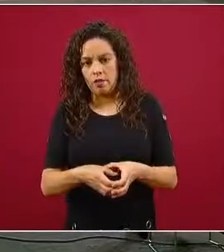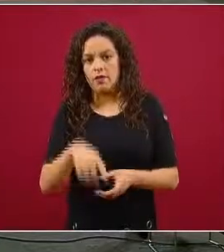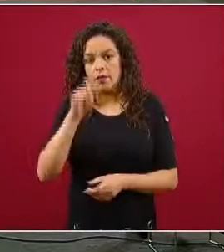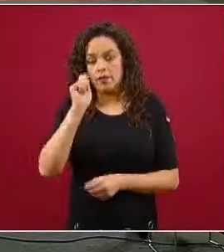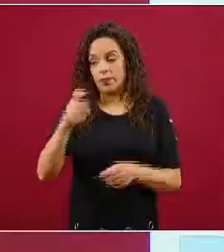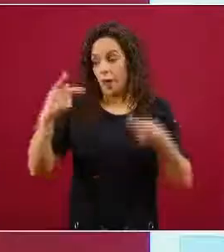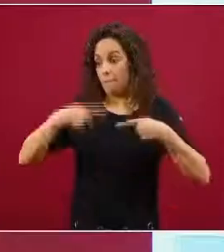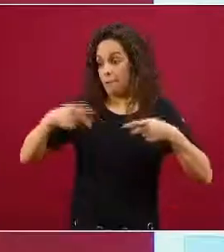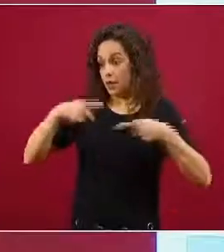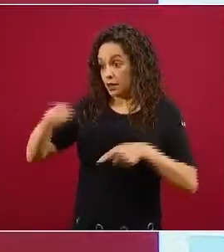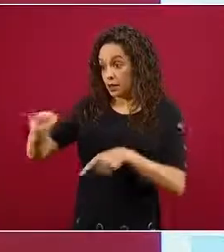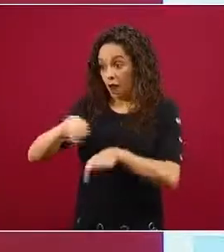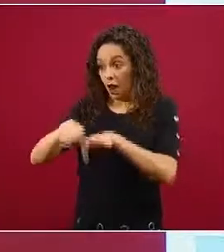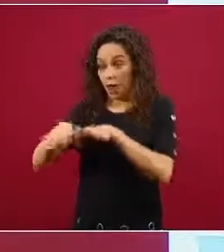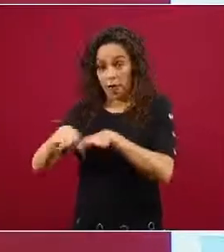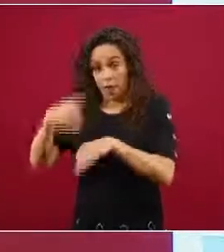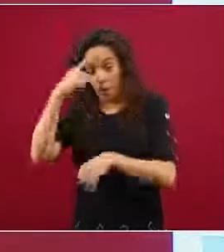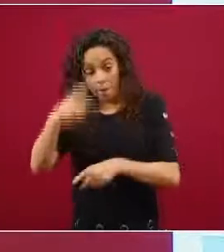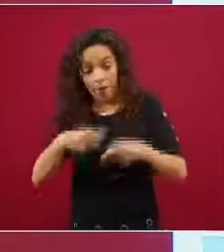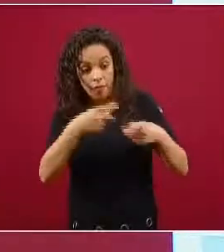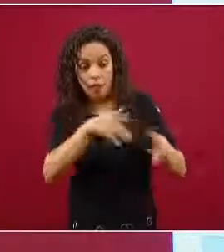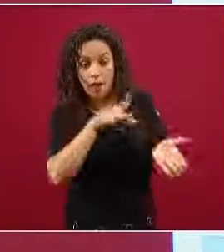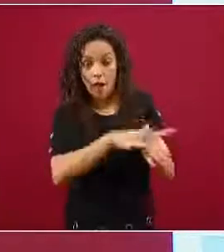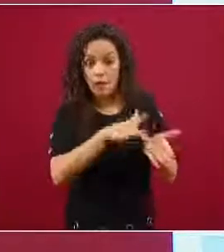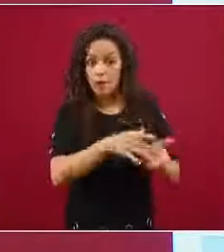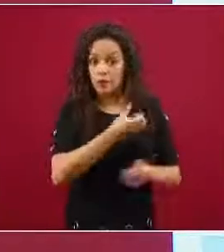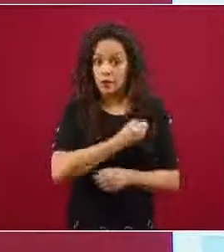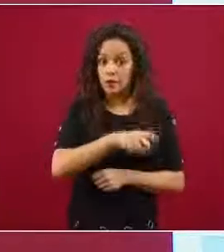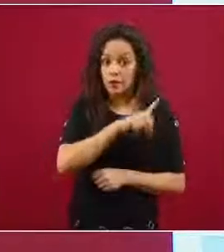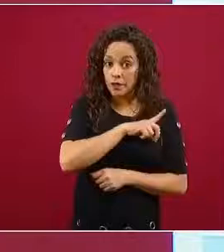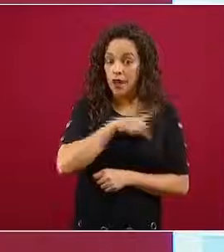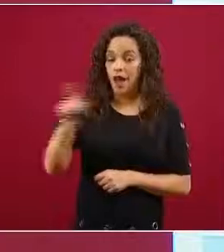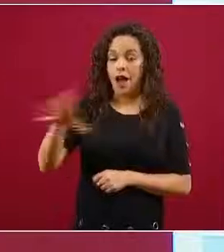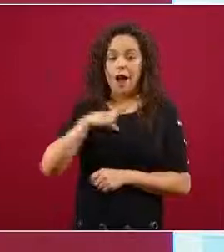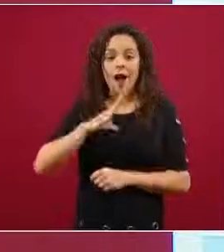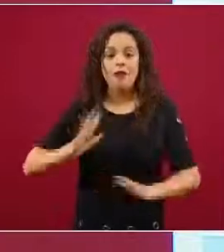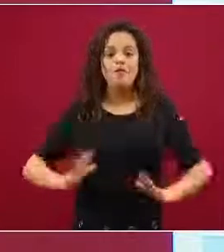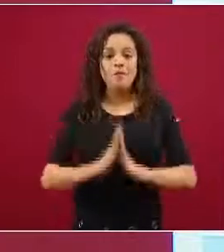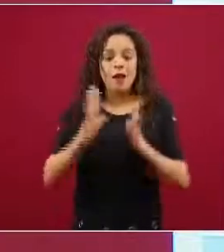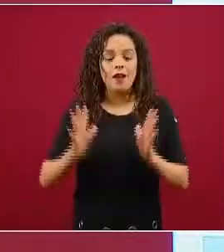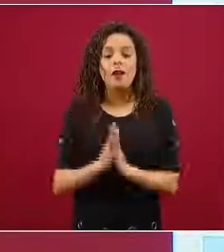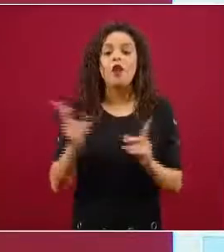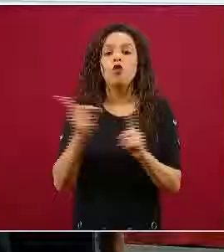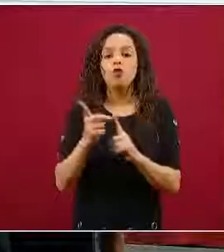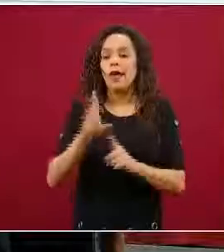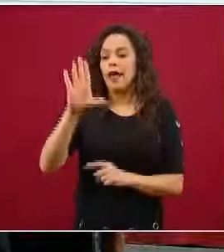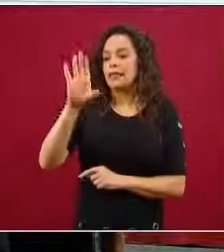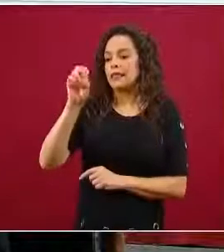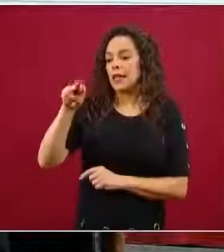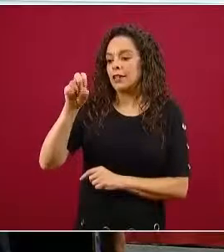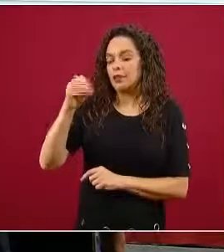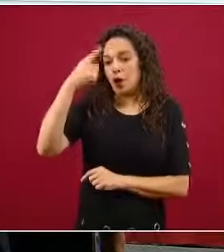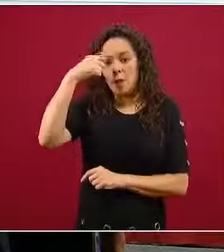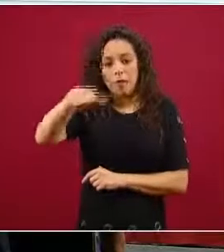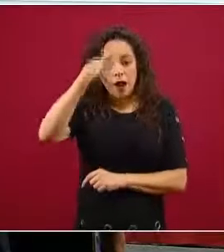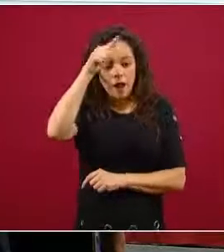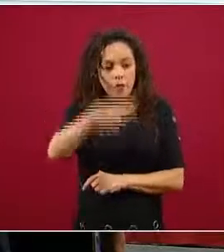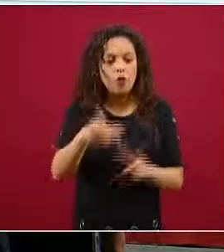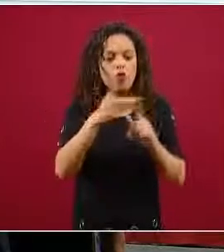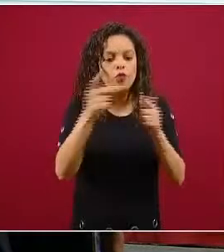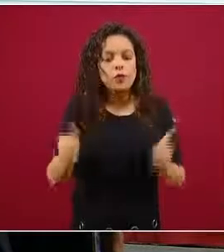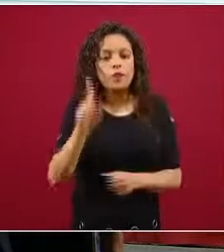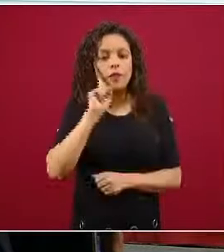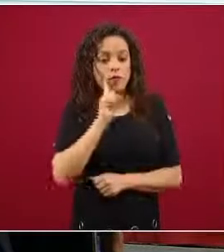brigadistas comunitarios participan en los censos donde se identifiquen dónde están estas mujeres y qué